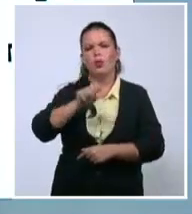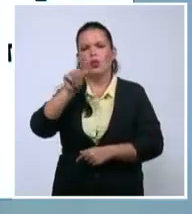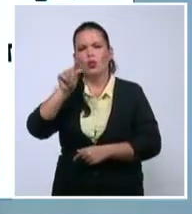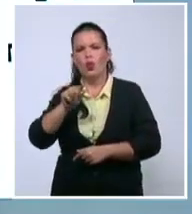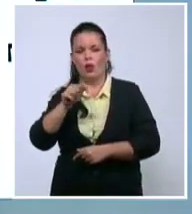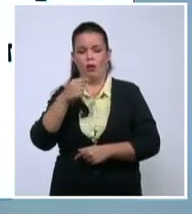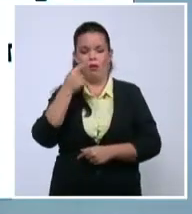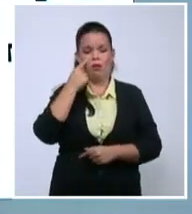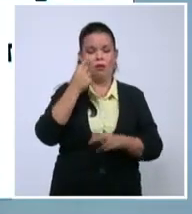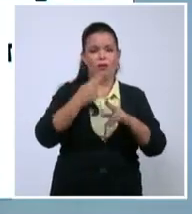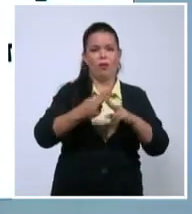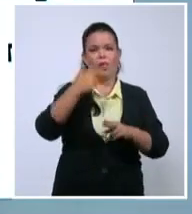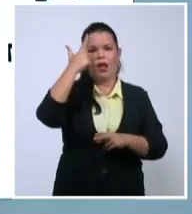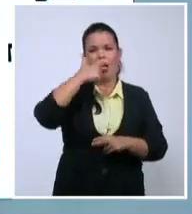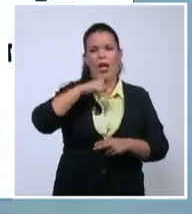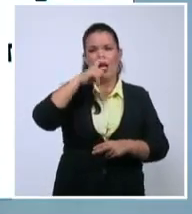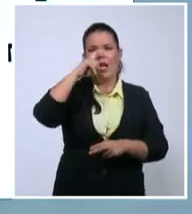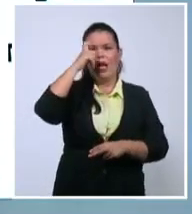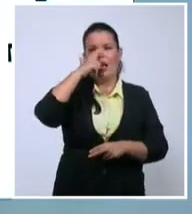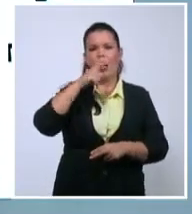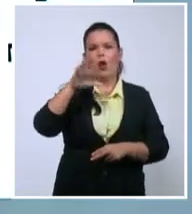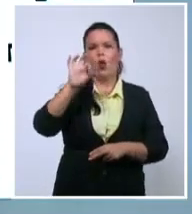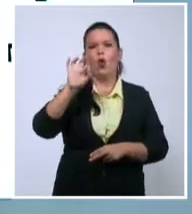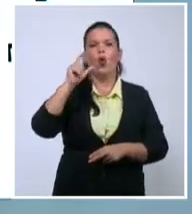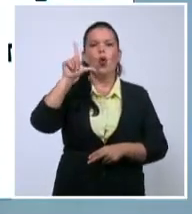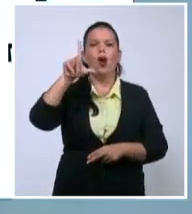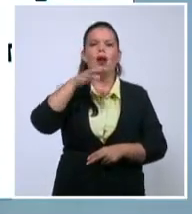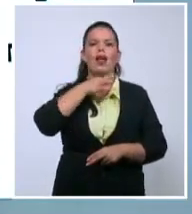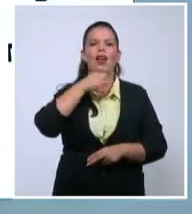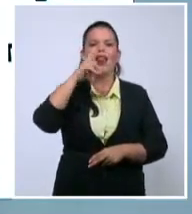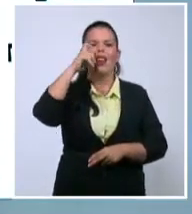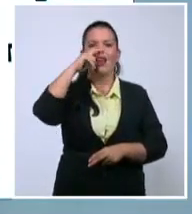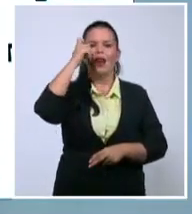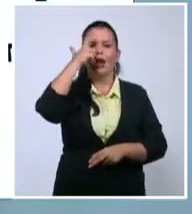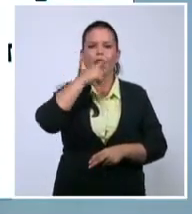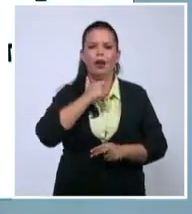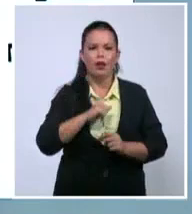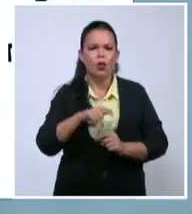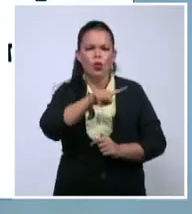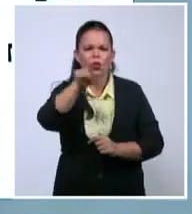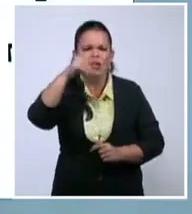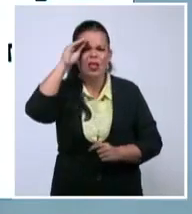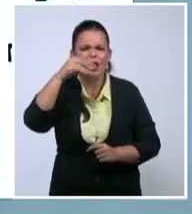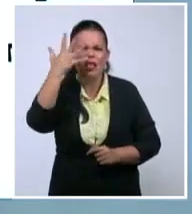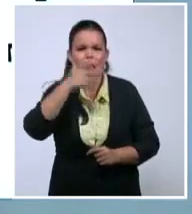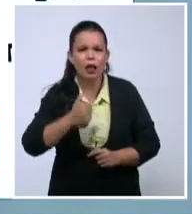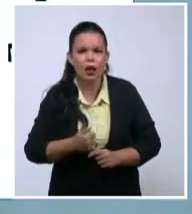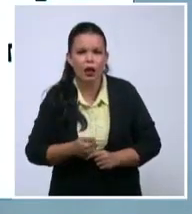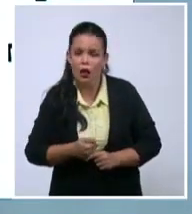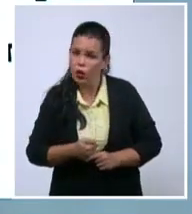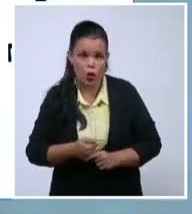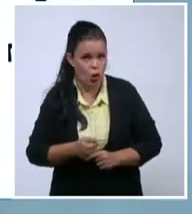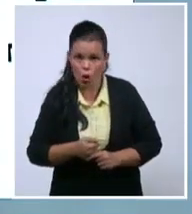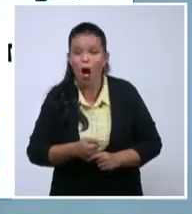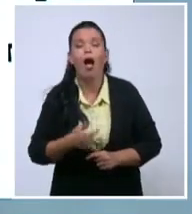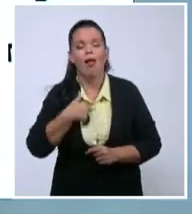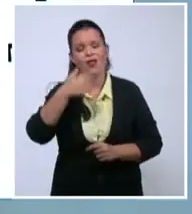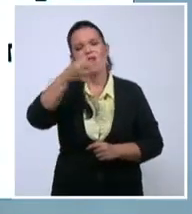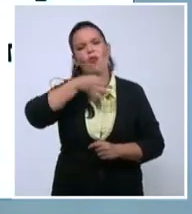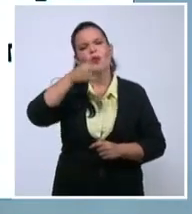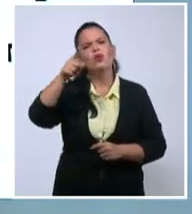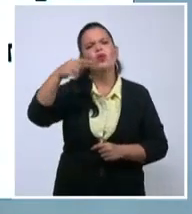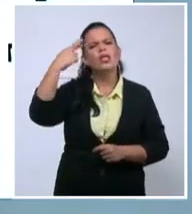persona. Y si le hablo ahora, ¿usted se acuerda de aquellos que mancharon los bustos de Martí con sangre de cerdo en instituciones públicas, en la